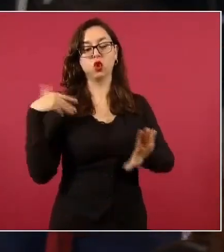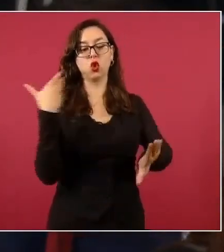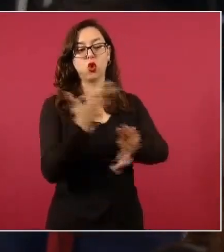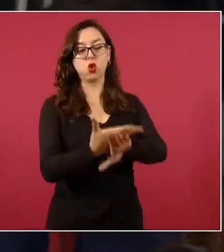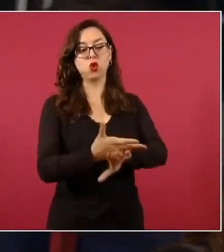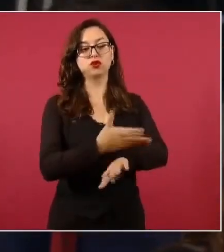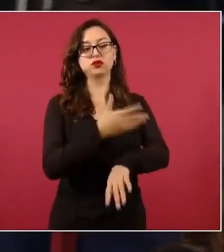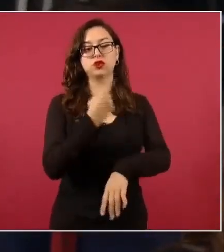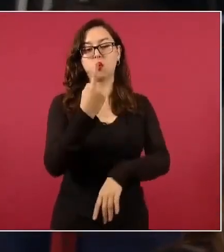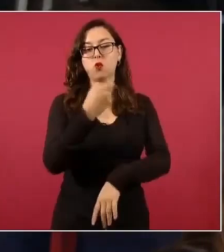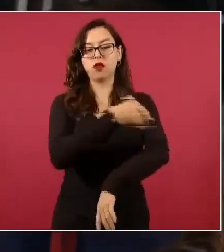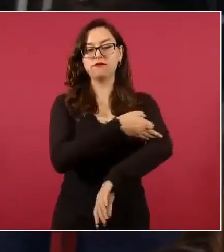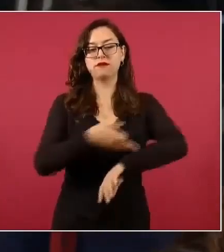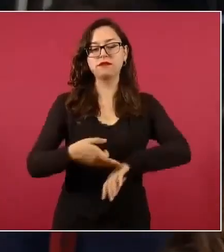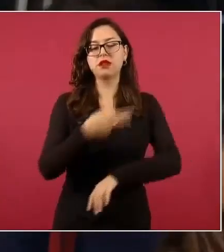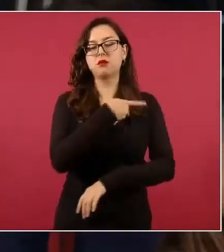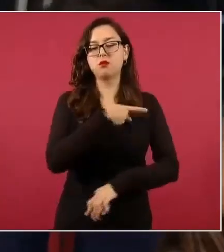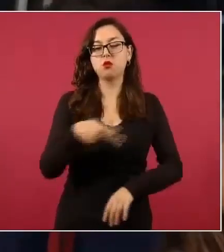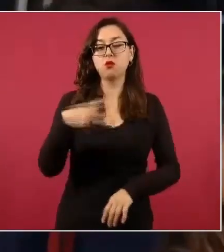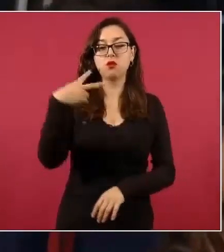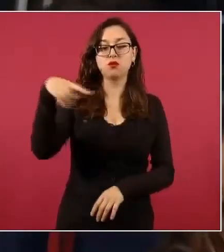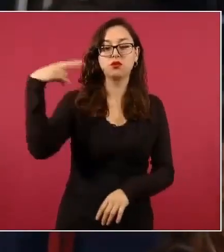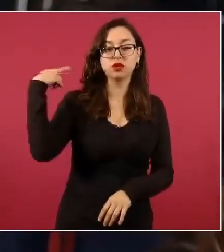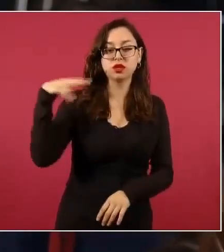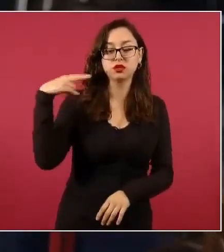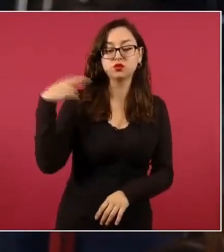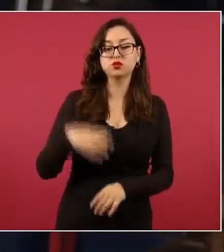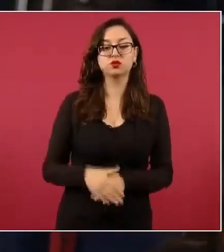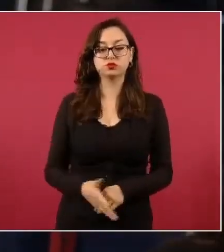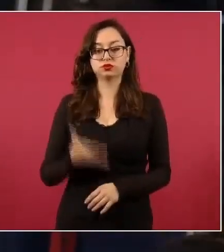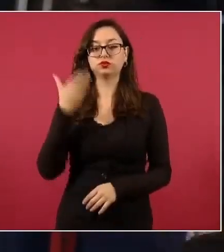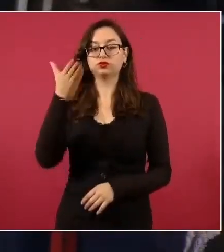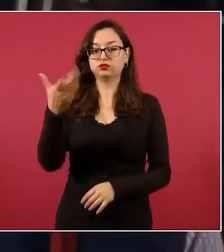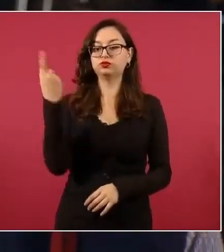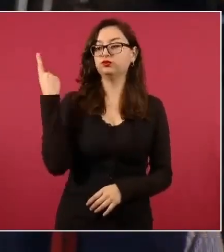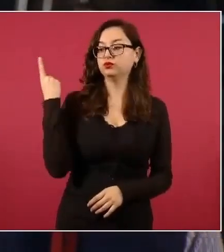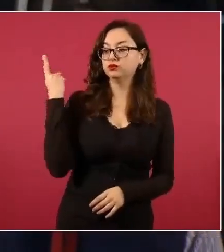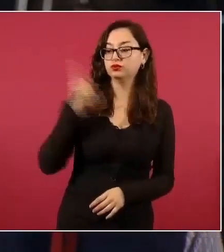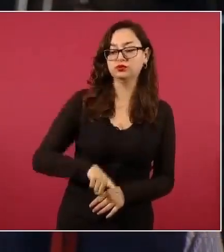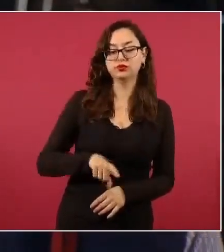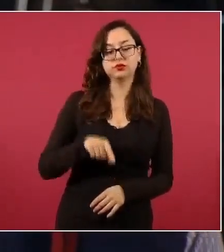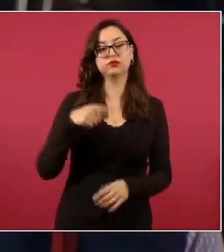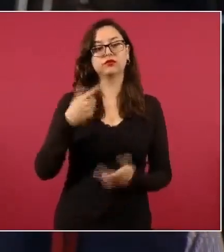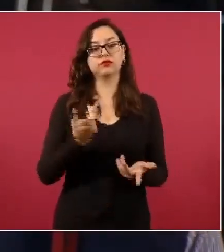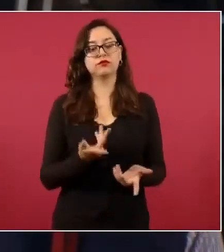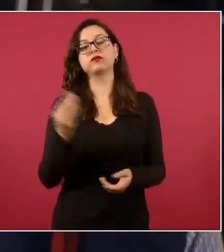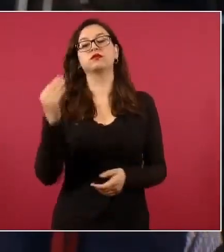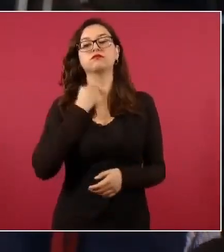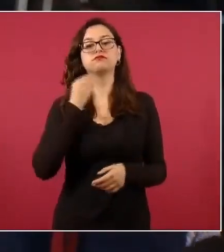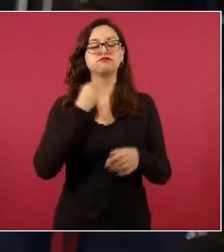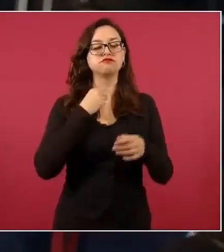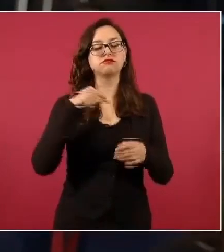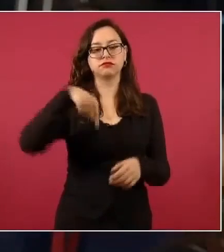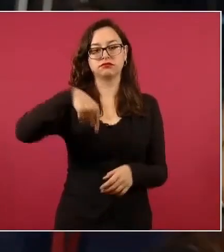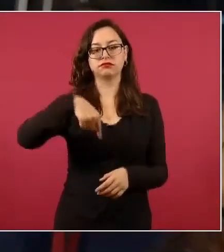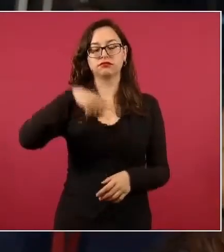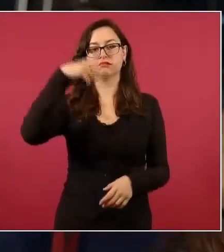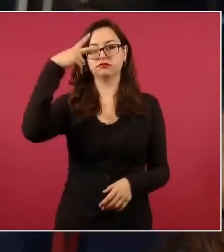en Las Ánimas, en Veracruz. Usted dio la instrucción de que la Consejería Jurídica los atendiera y no los han